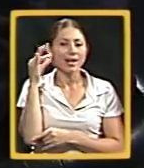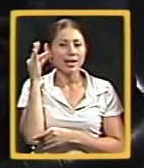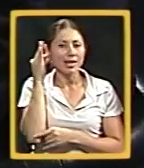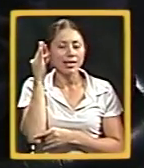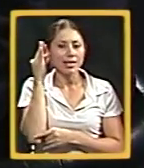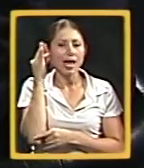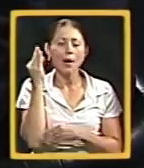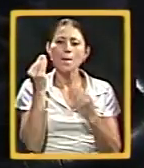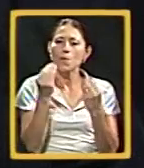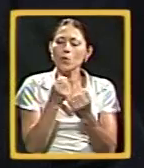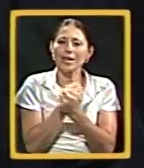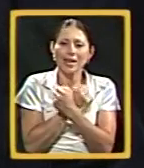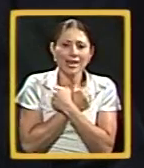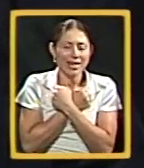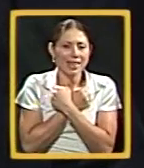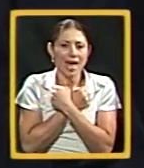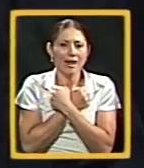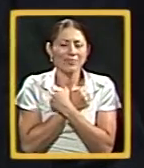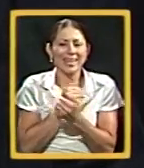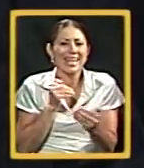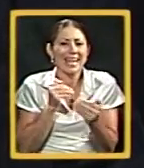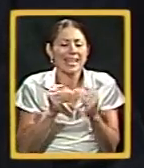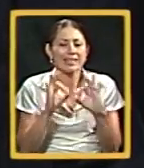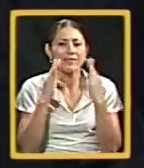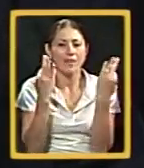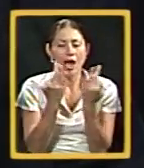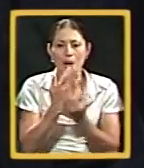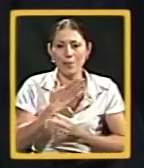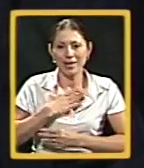muy querida, casi diría que pariente mía,